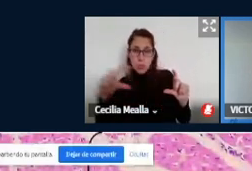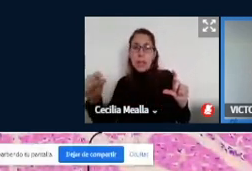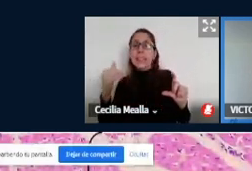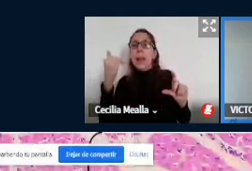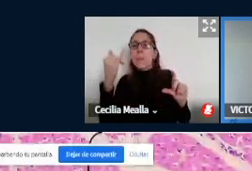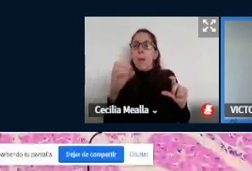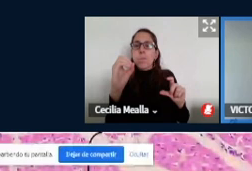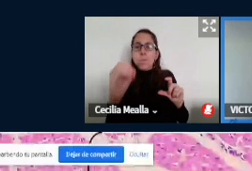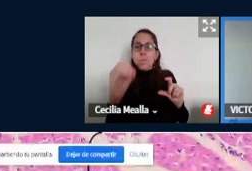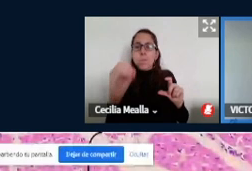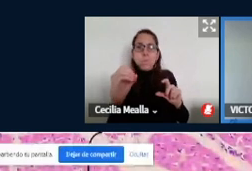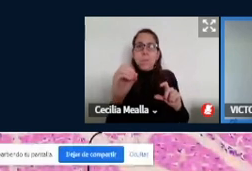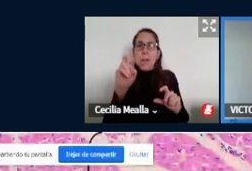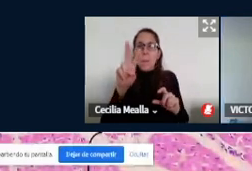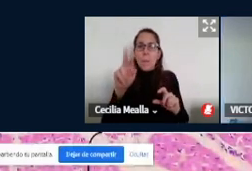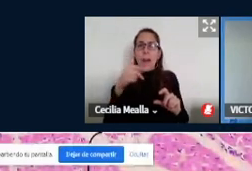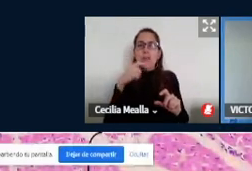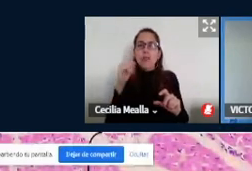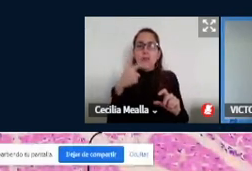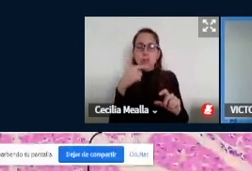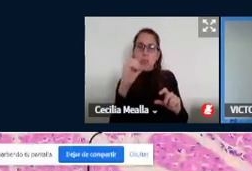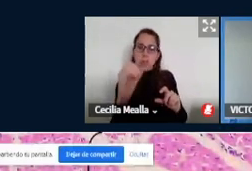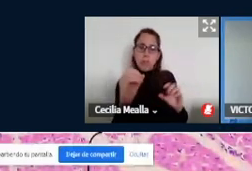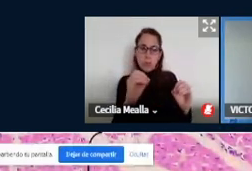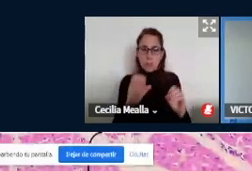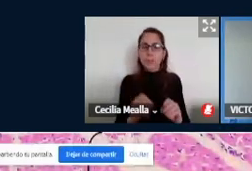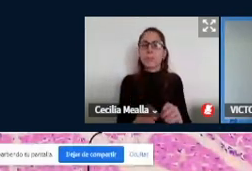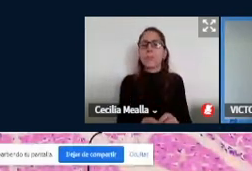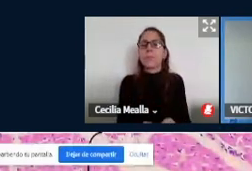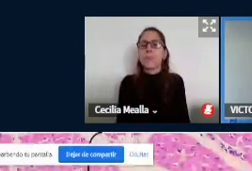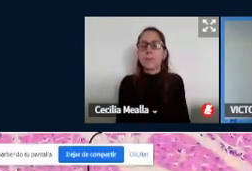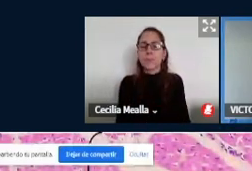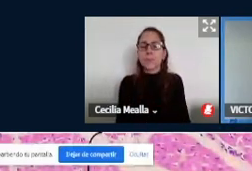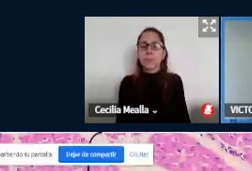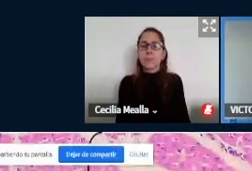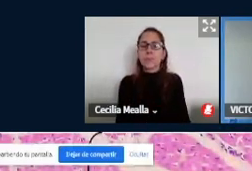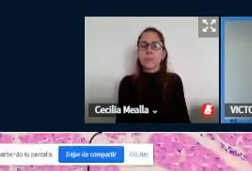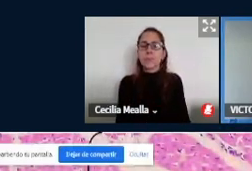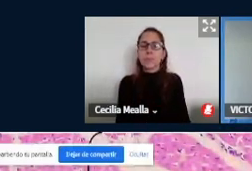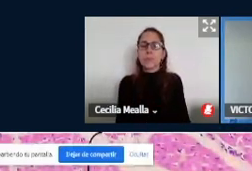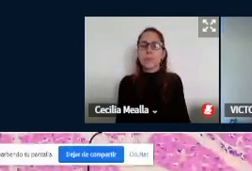vasos, ¿sí? El otro preparado. Pero recuerden que